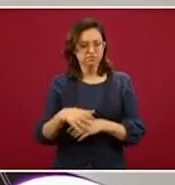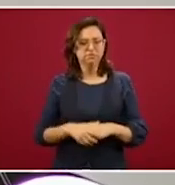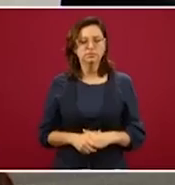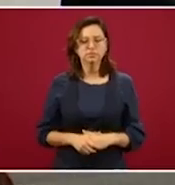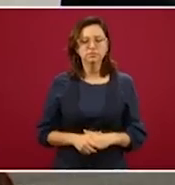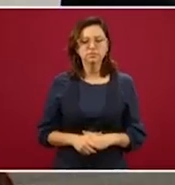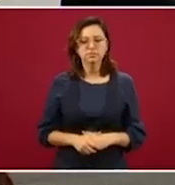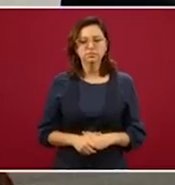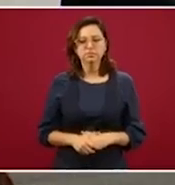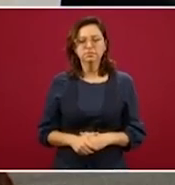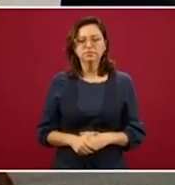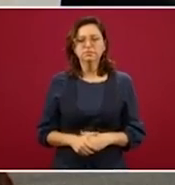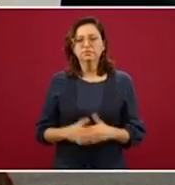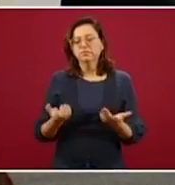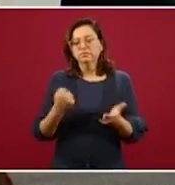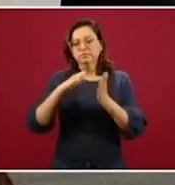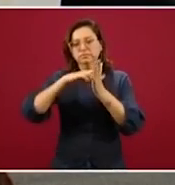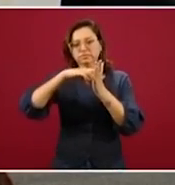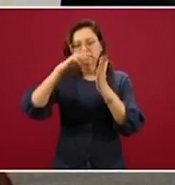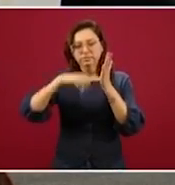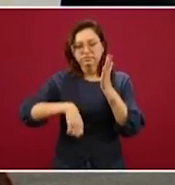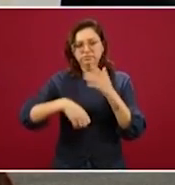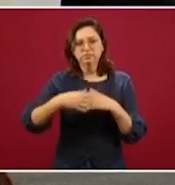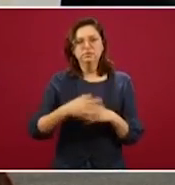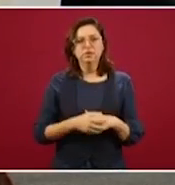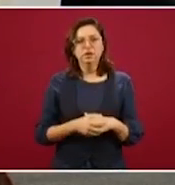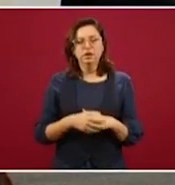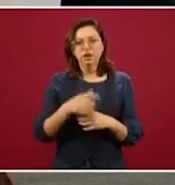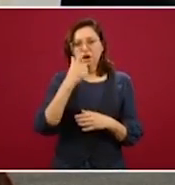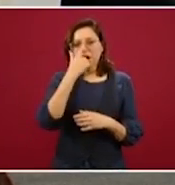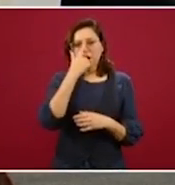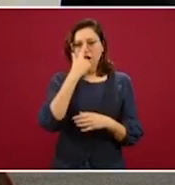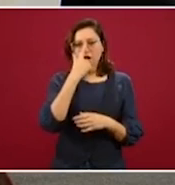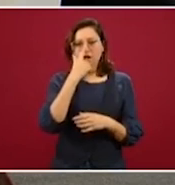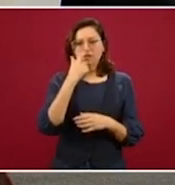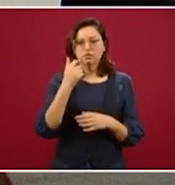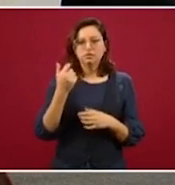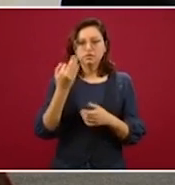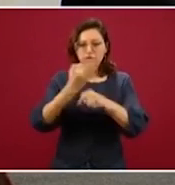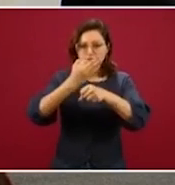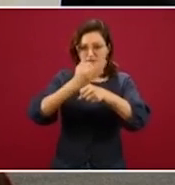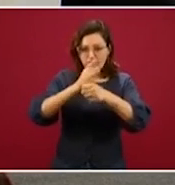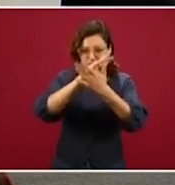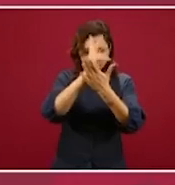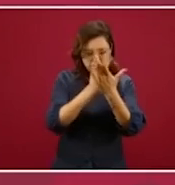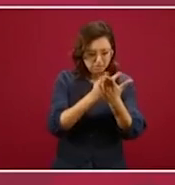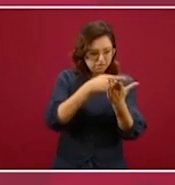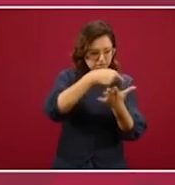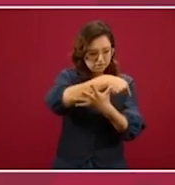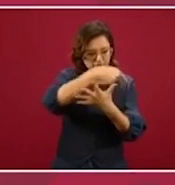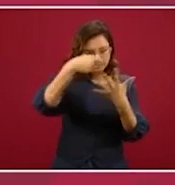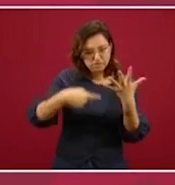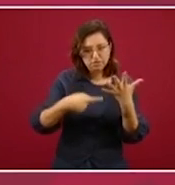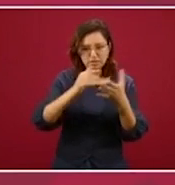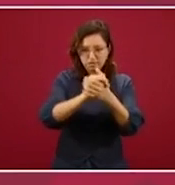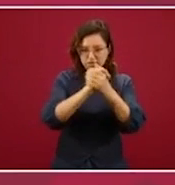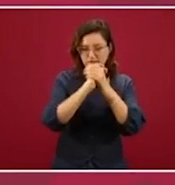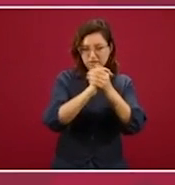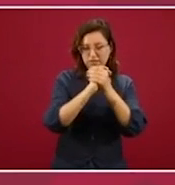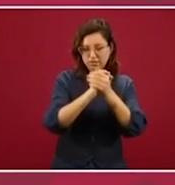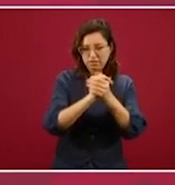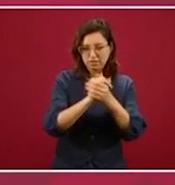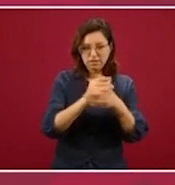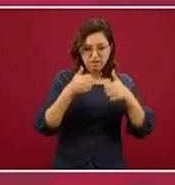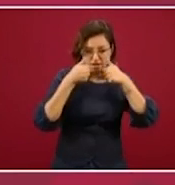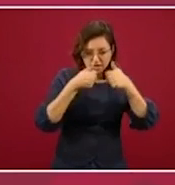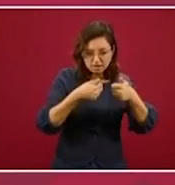ejemplo, en el caso del programa que nos ocupa, lo de las